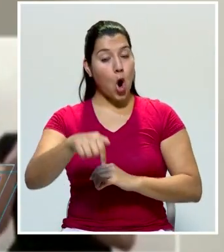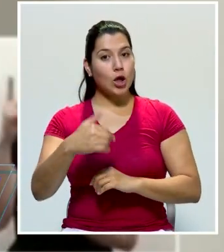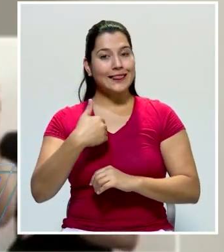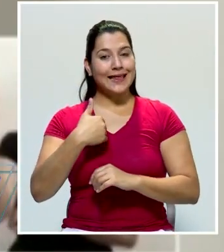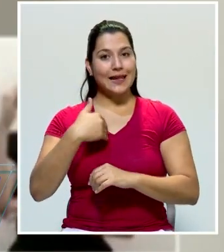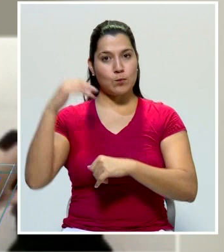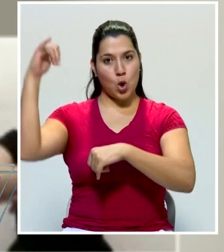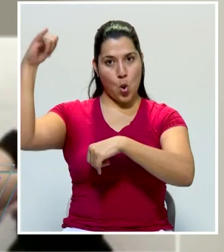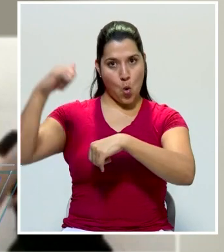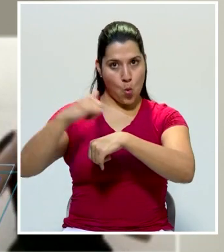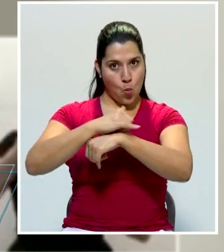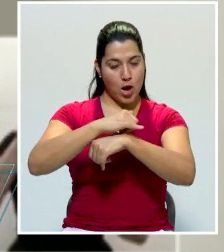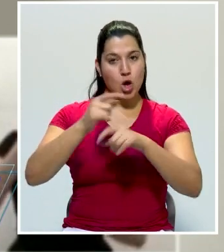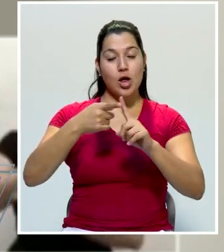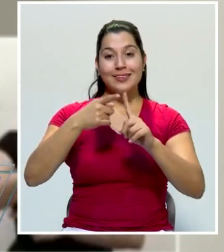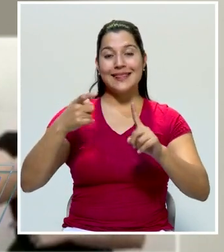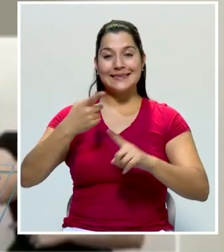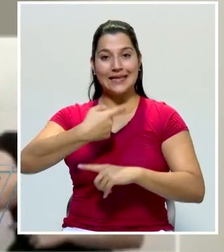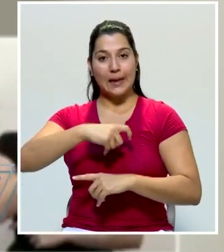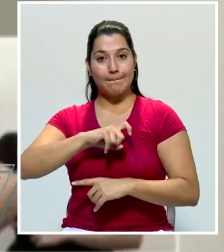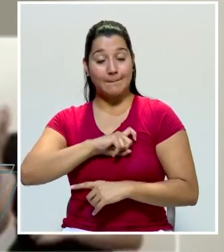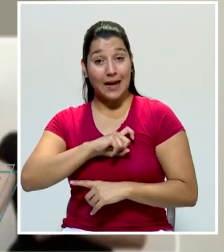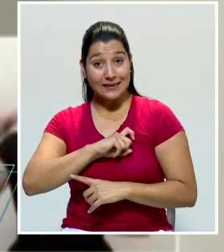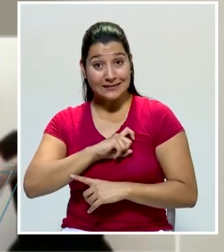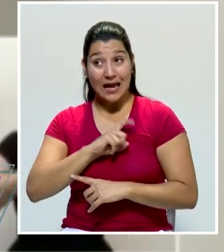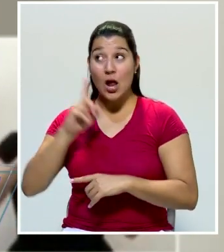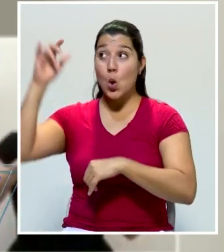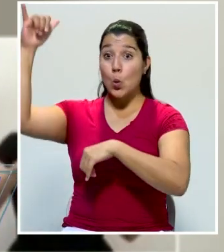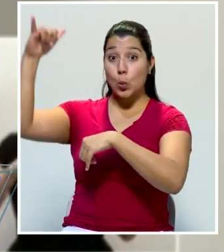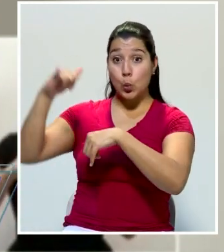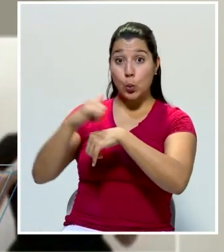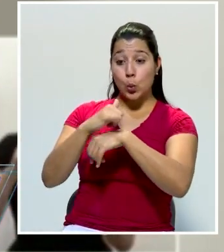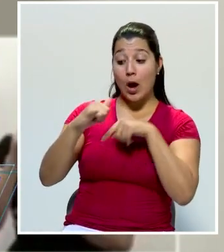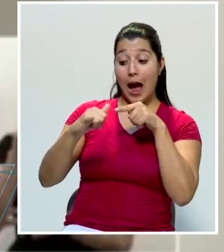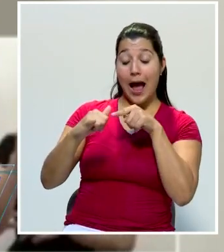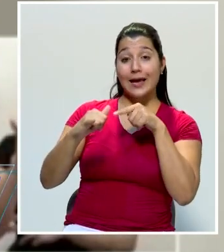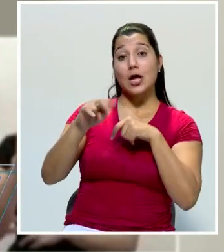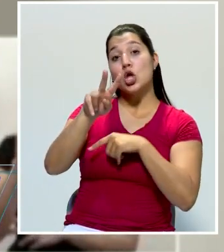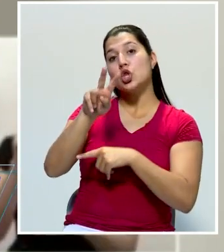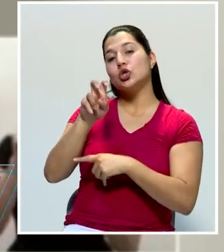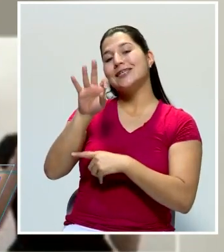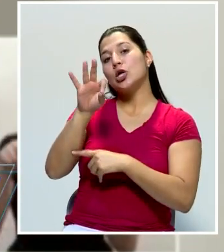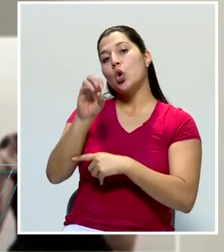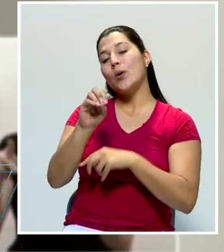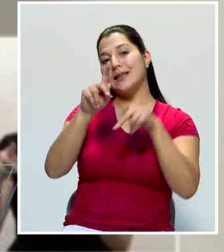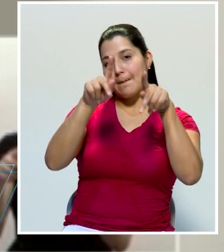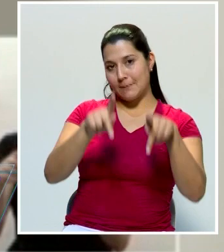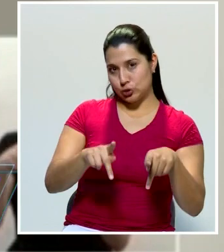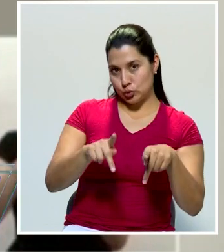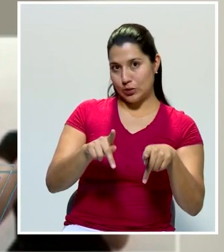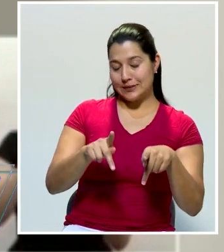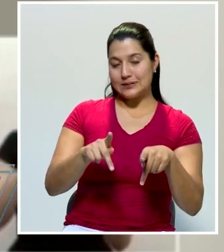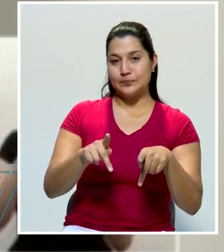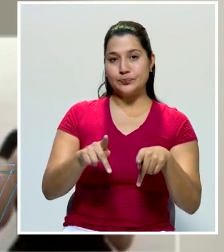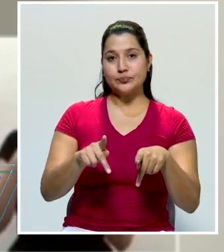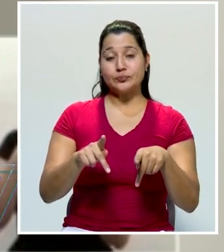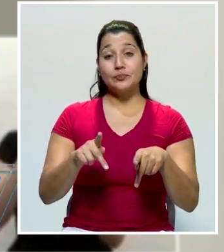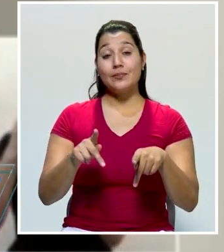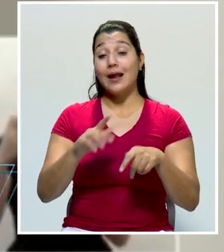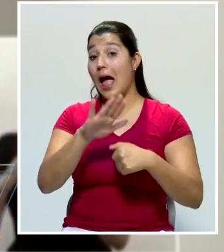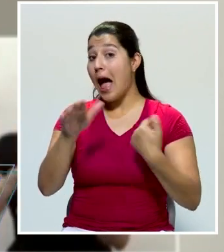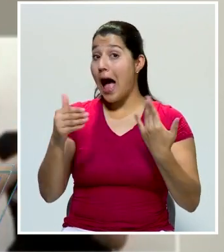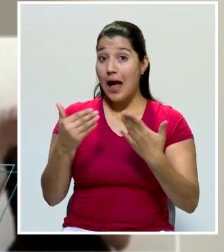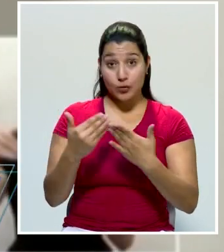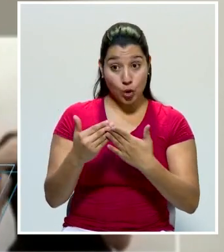que viene de España, viene con 290 personas entre pasajeros y tripulación. A todos se